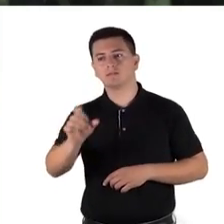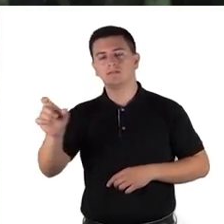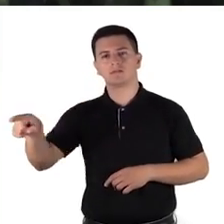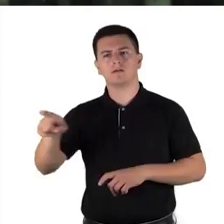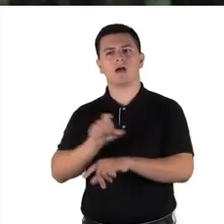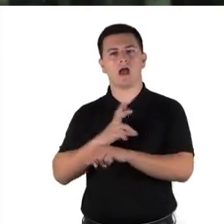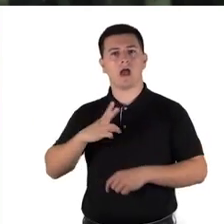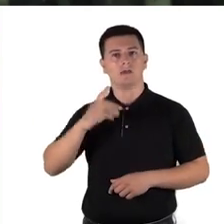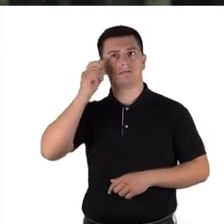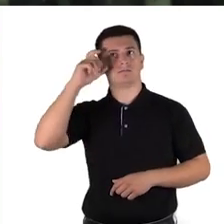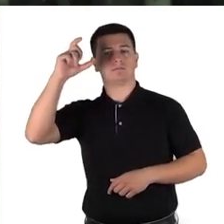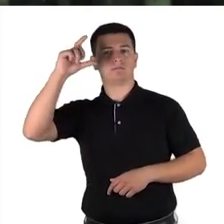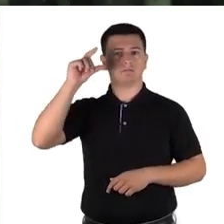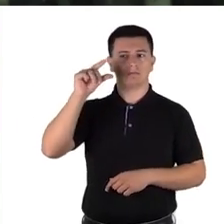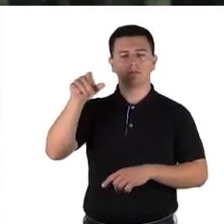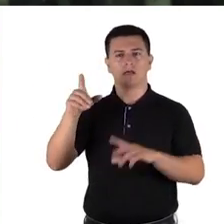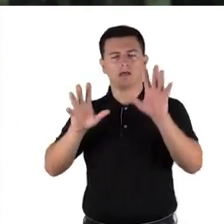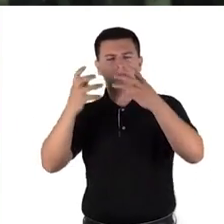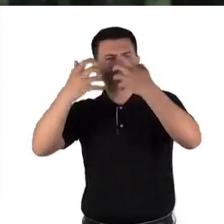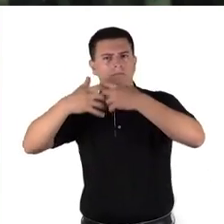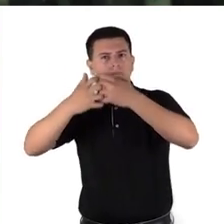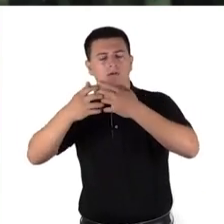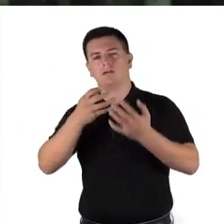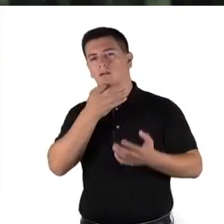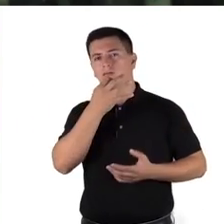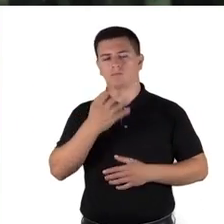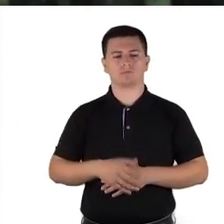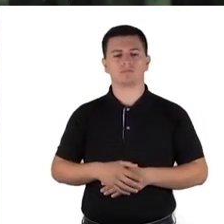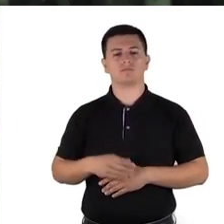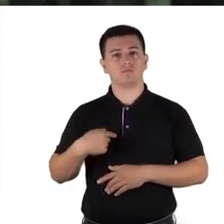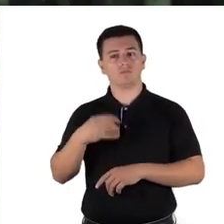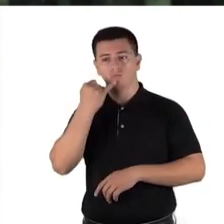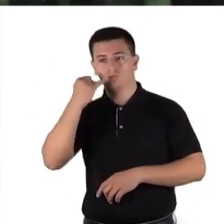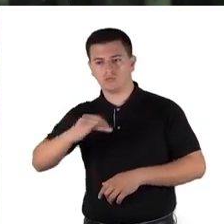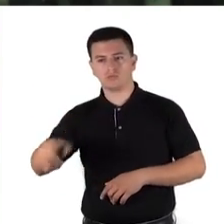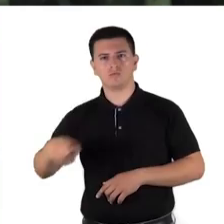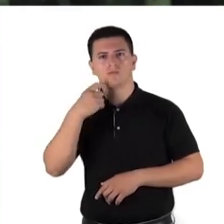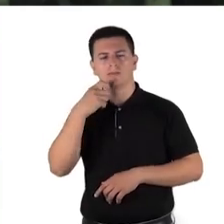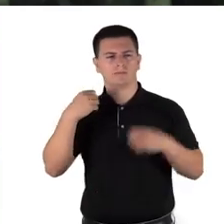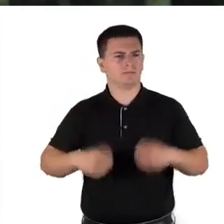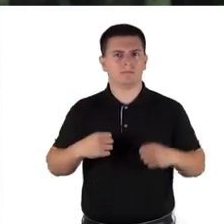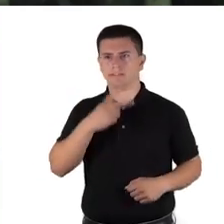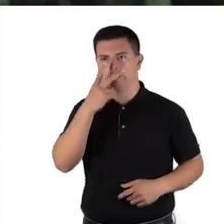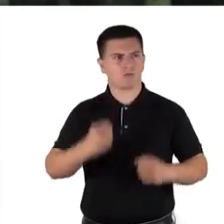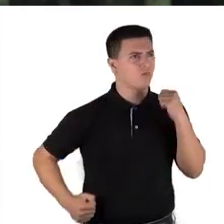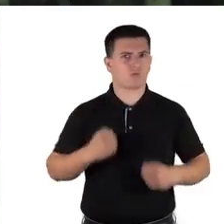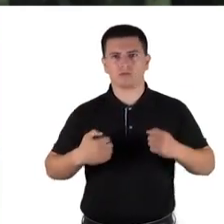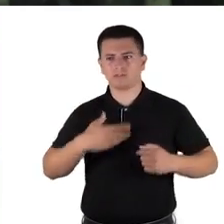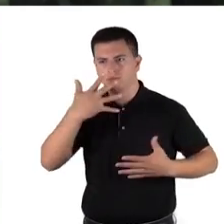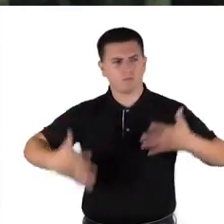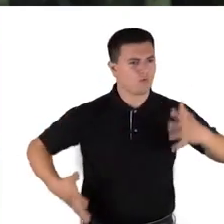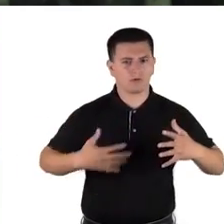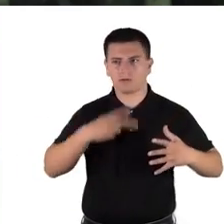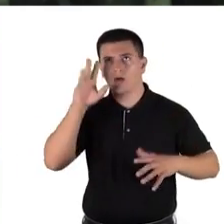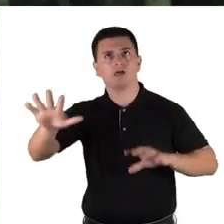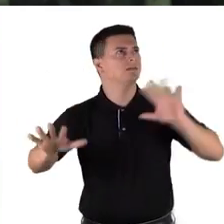niño tiene su tiempo y su forma. Lo que sí podemos hacer es enriquecer los tiempos en los cuales estamos, ¿verdad? Si es un niño que necesita como